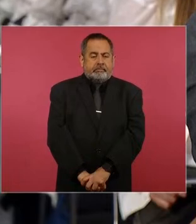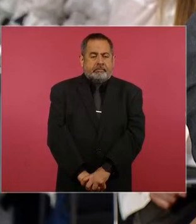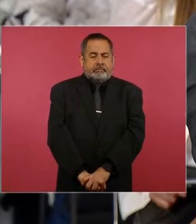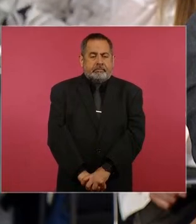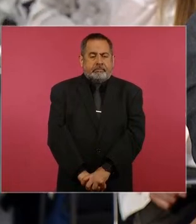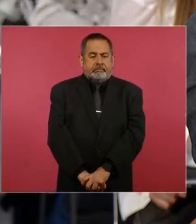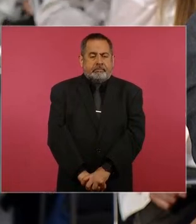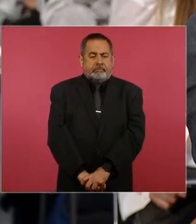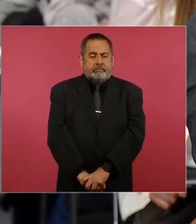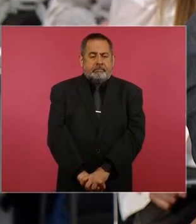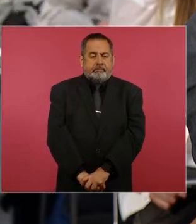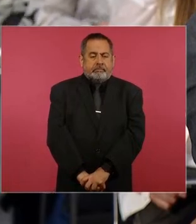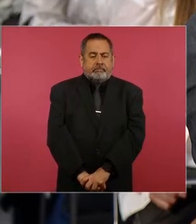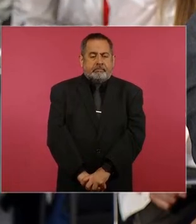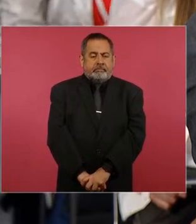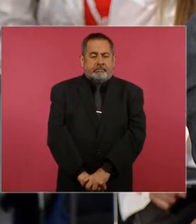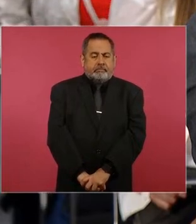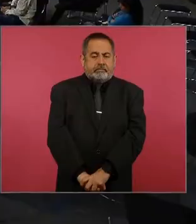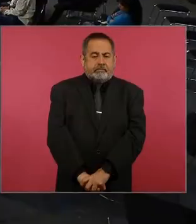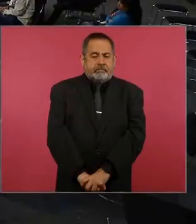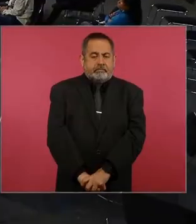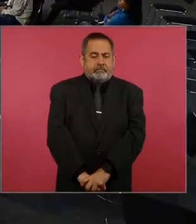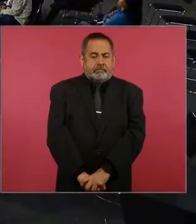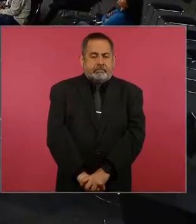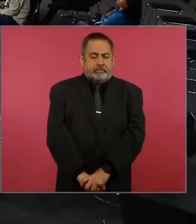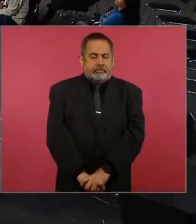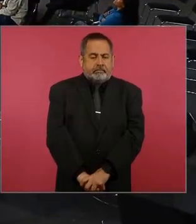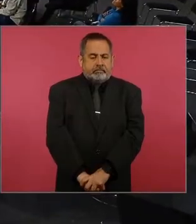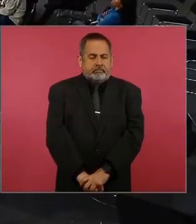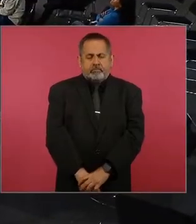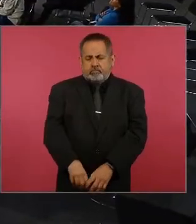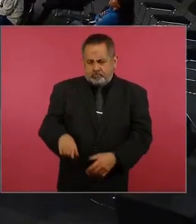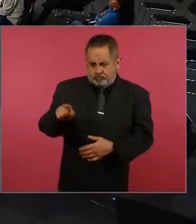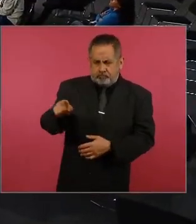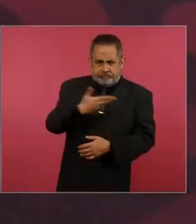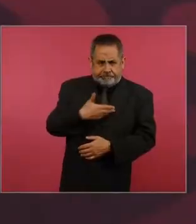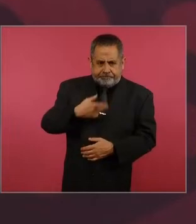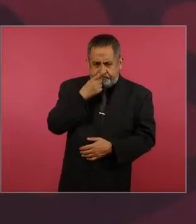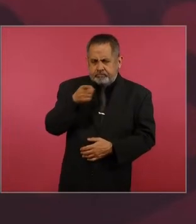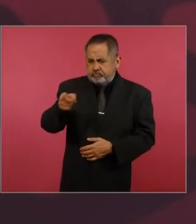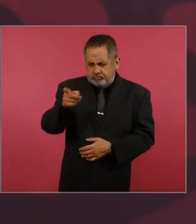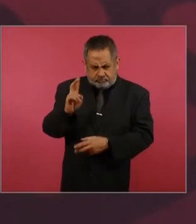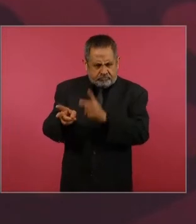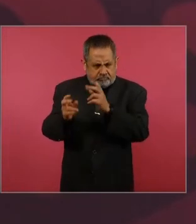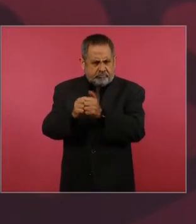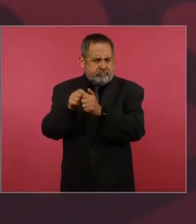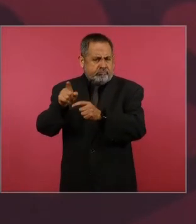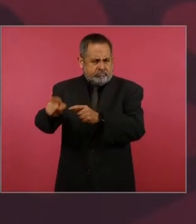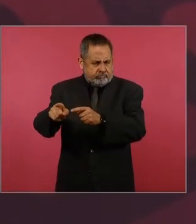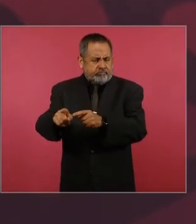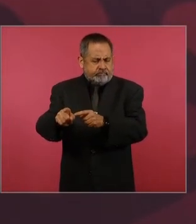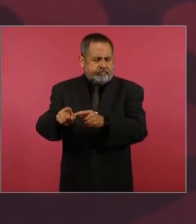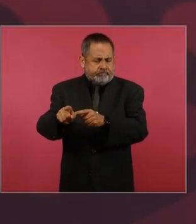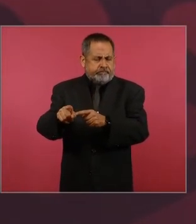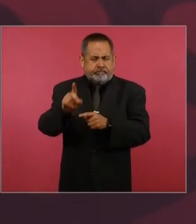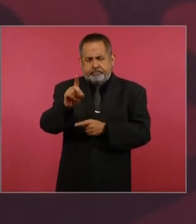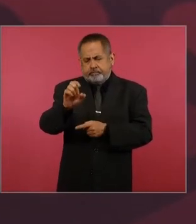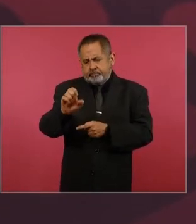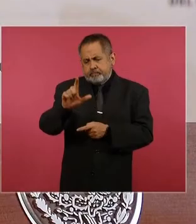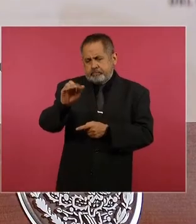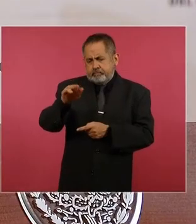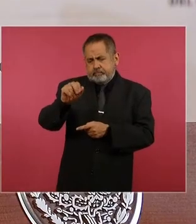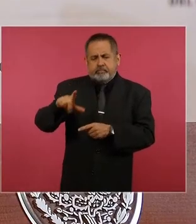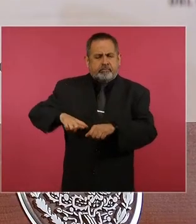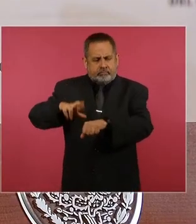si nos reunimos, y a la hora de la hora no pasa nada. Que lo vean con la maestra y también con Rosa Isela. Y